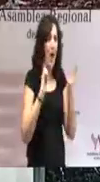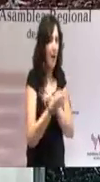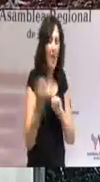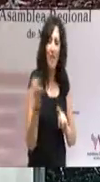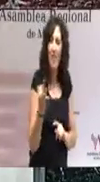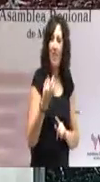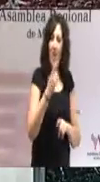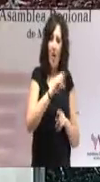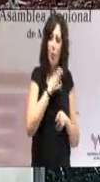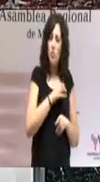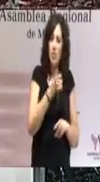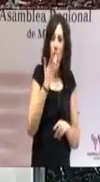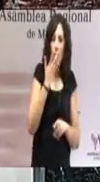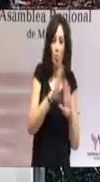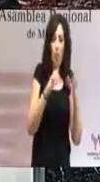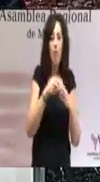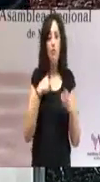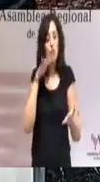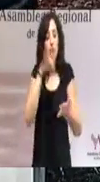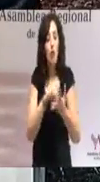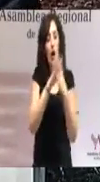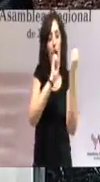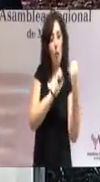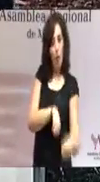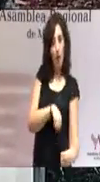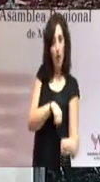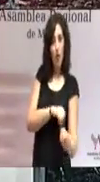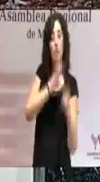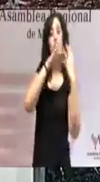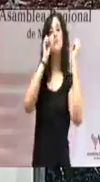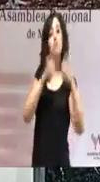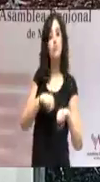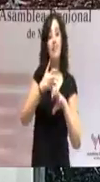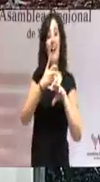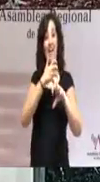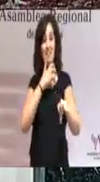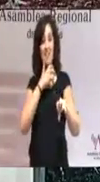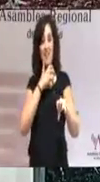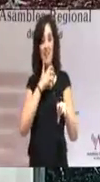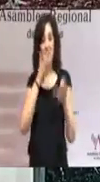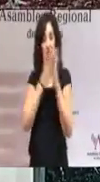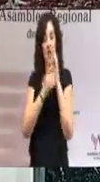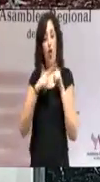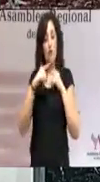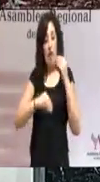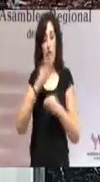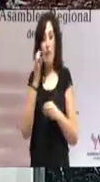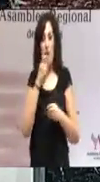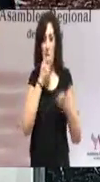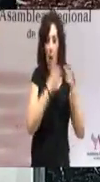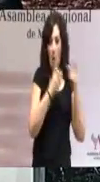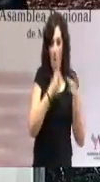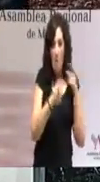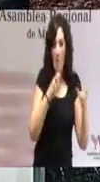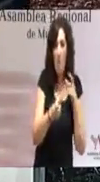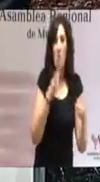pueden ustedes intentar que lleguemos a algún acuerdo si, previo a ese acuerdo, lo que están haciendo es descalificando de forma